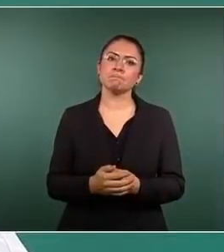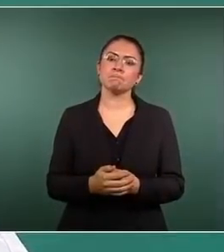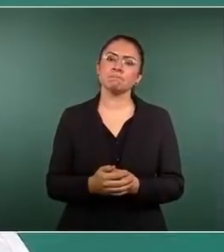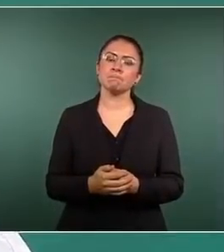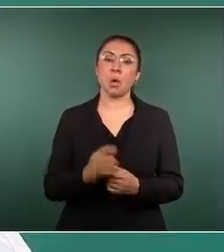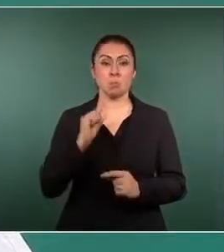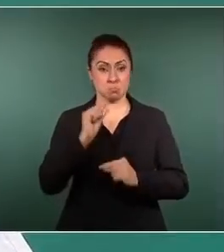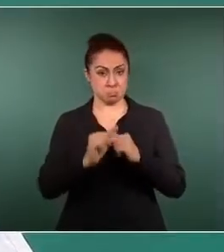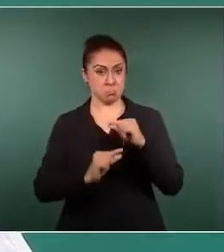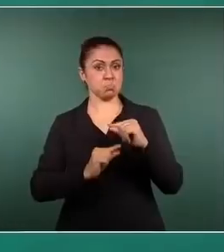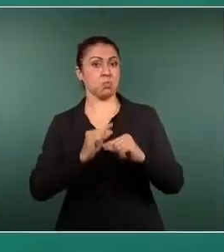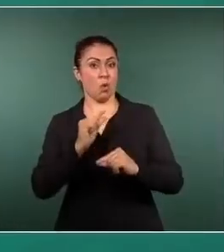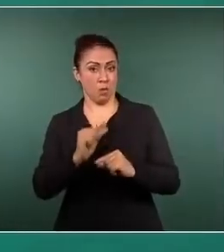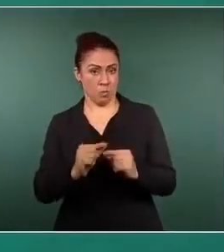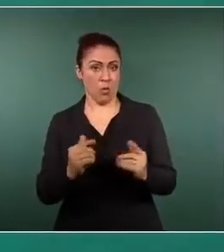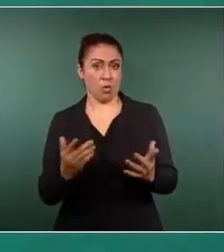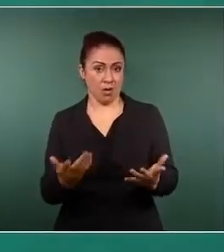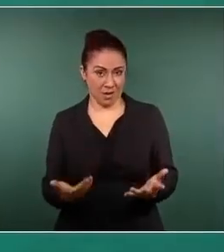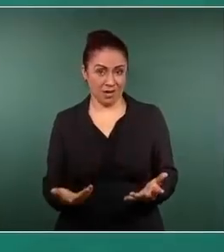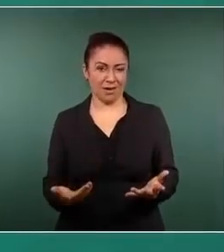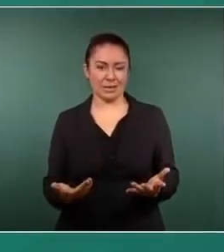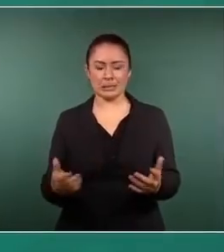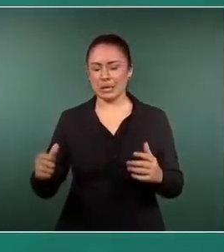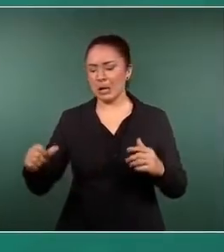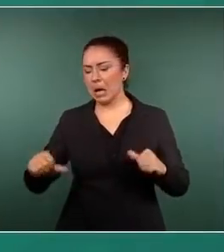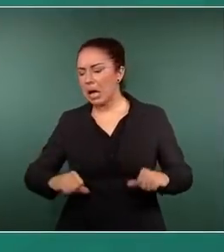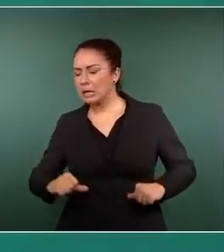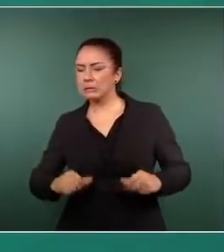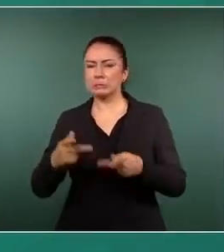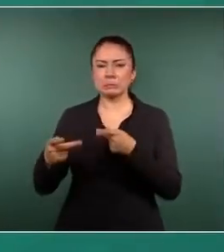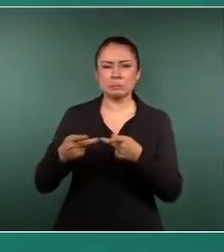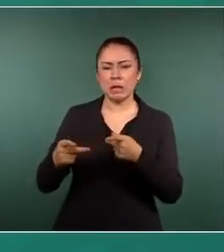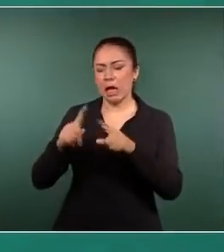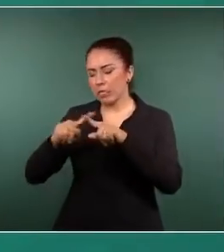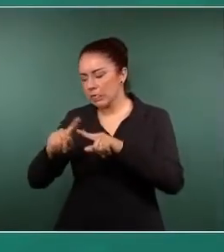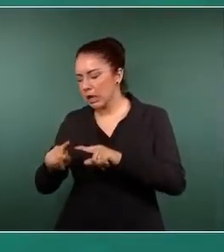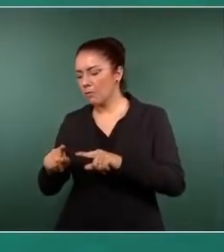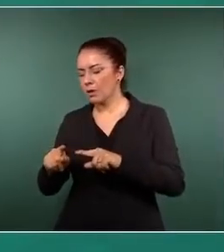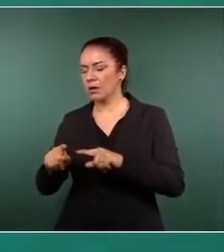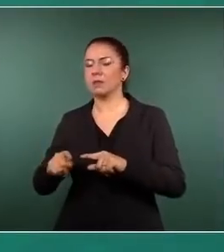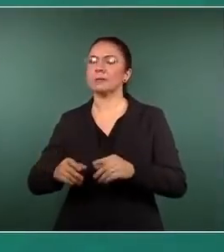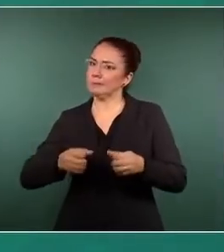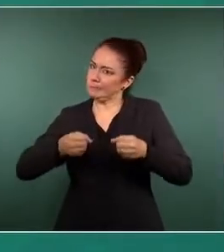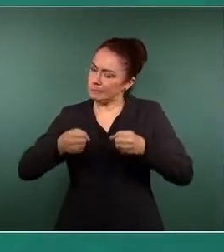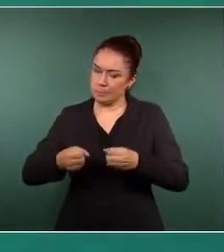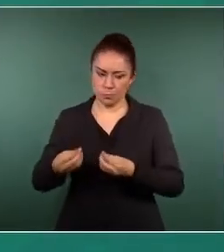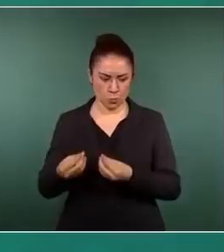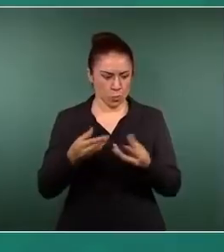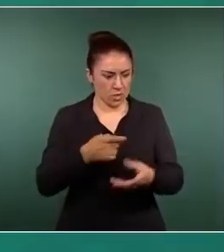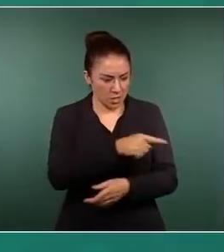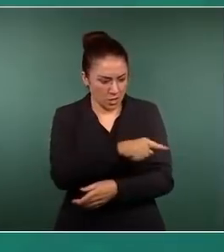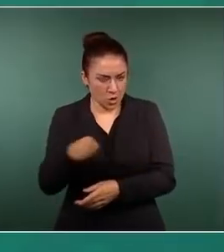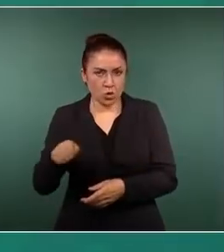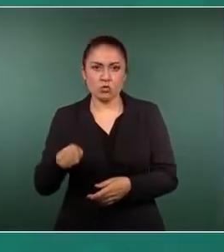llevar a cabo acciones que garanticen la seguridad